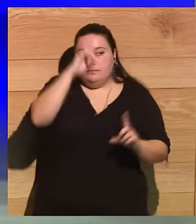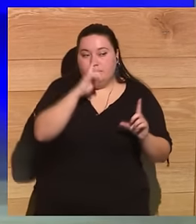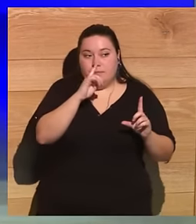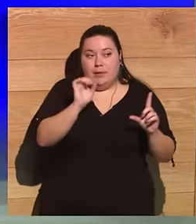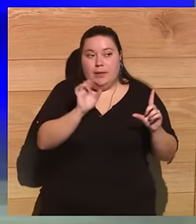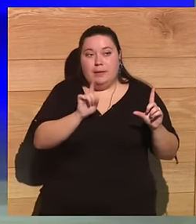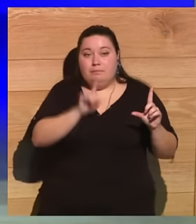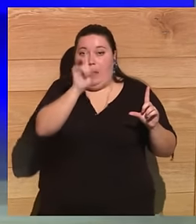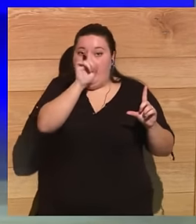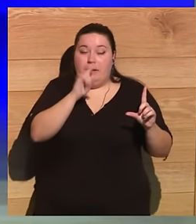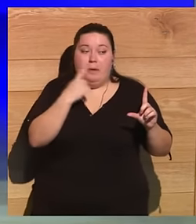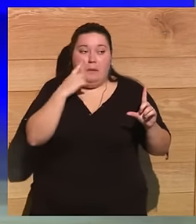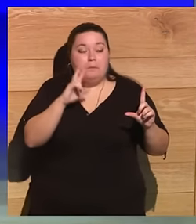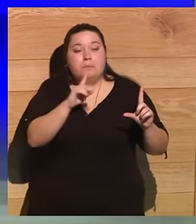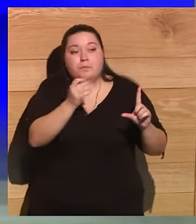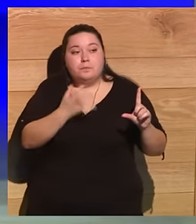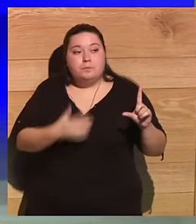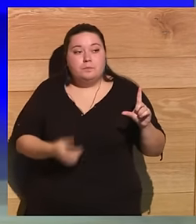ver en la parte de arriba,